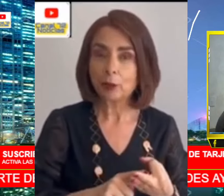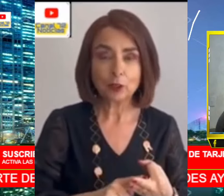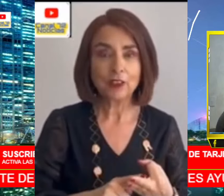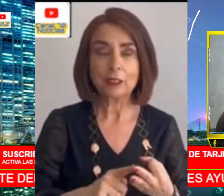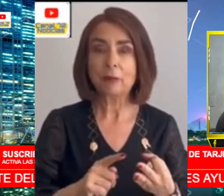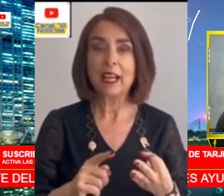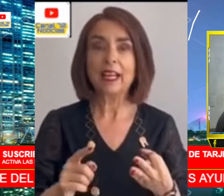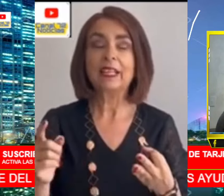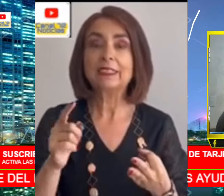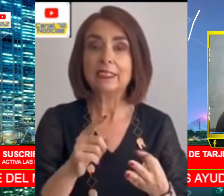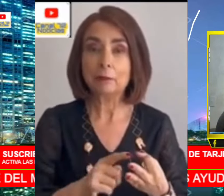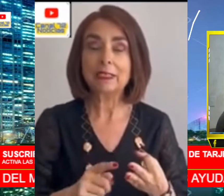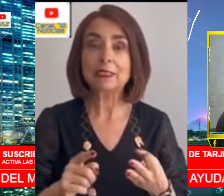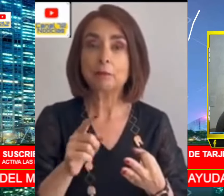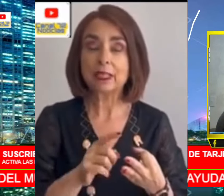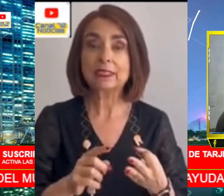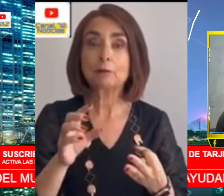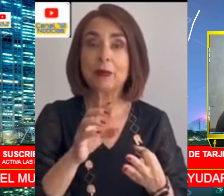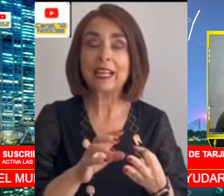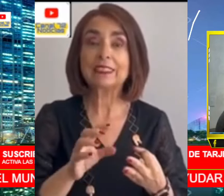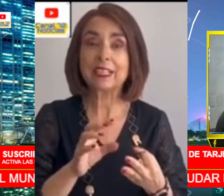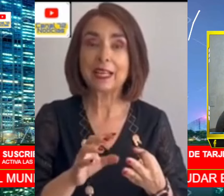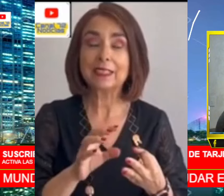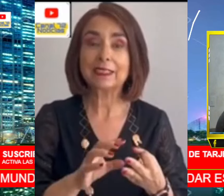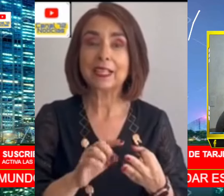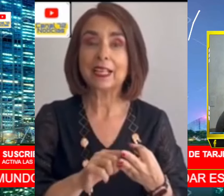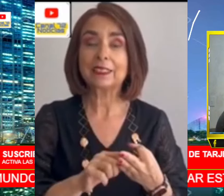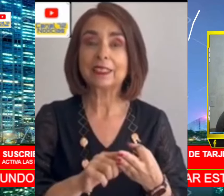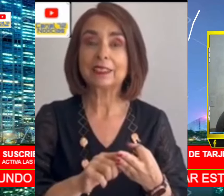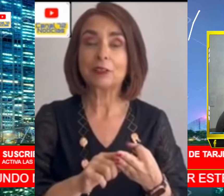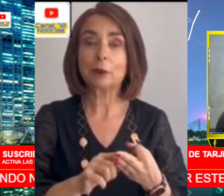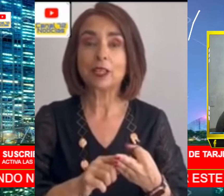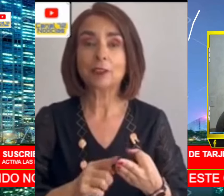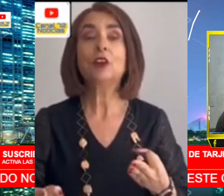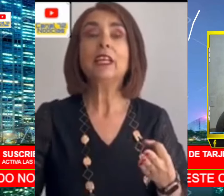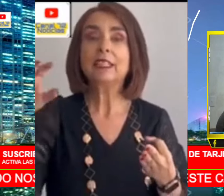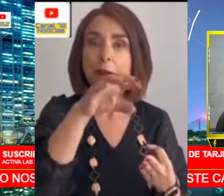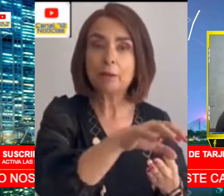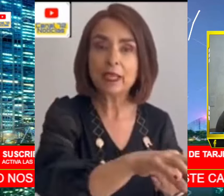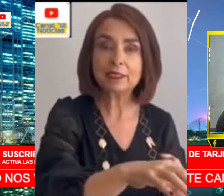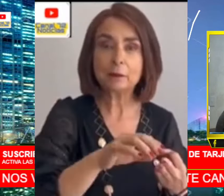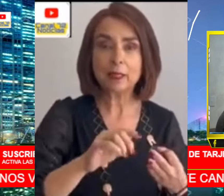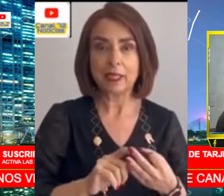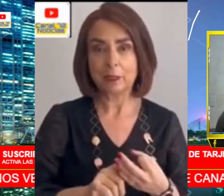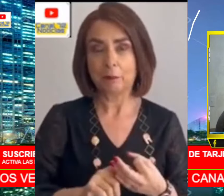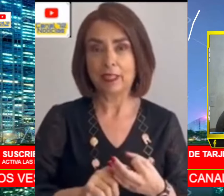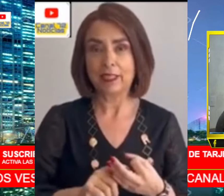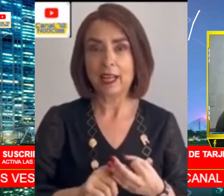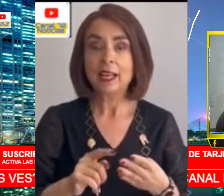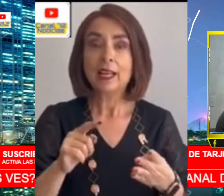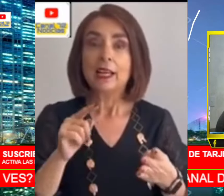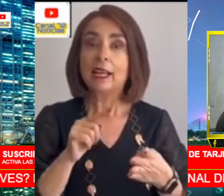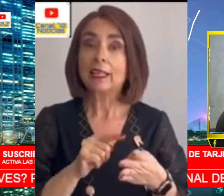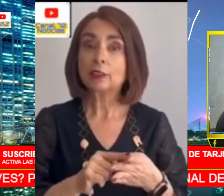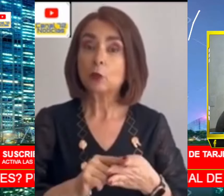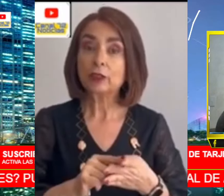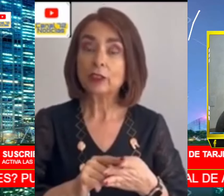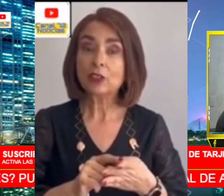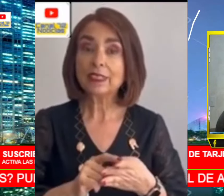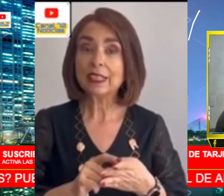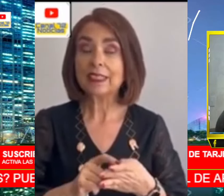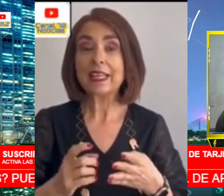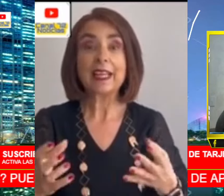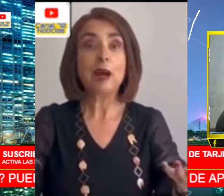del Aeropuerto Felipe Ángeles y demás empresas paraestatales creadas en este gobierno también se van a ir para allá.